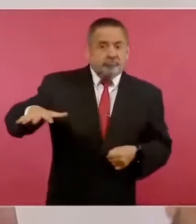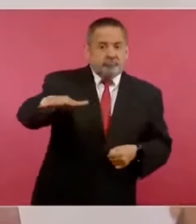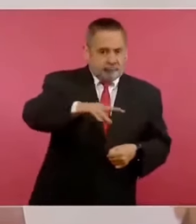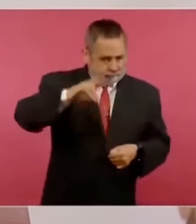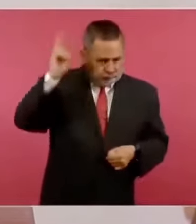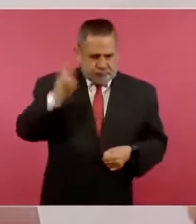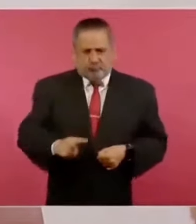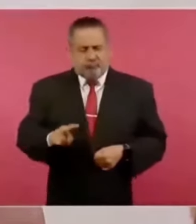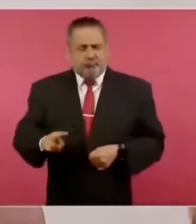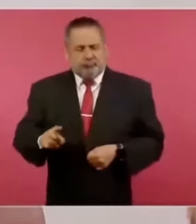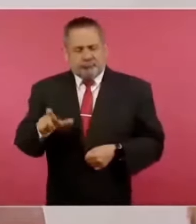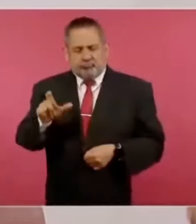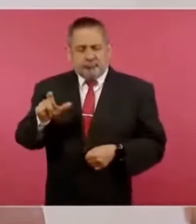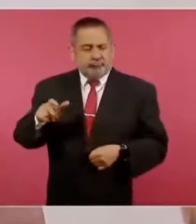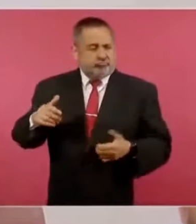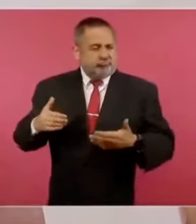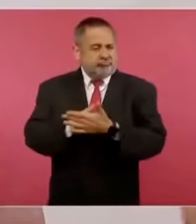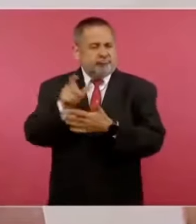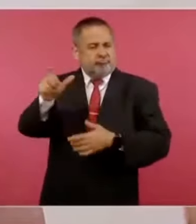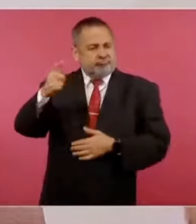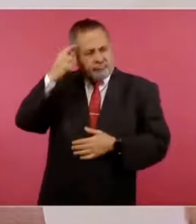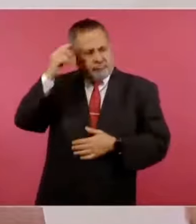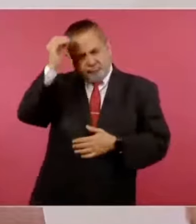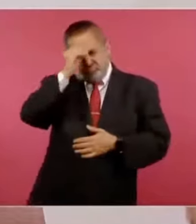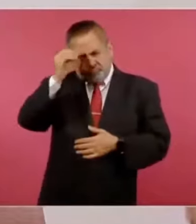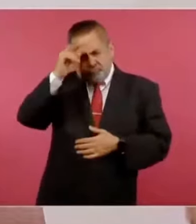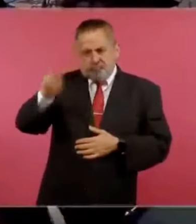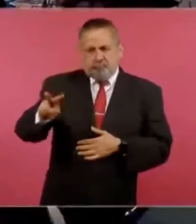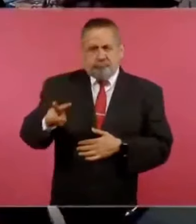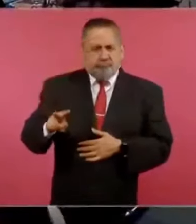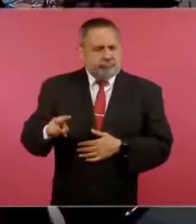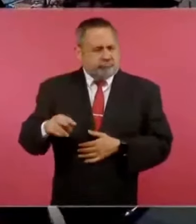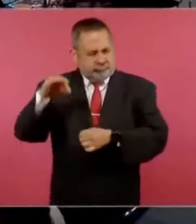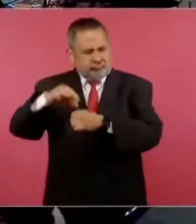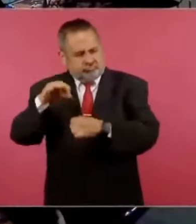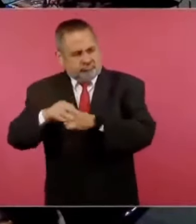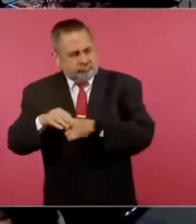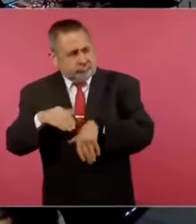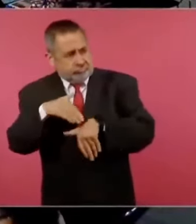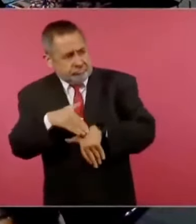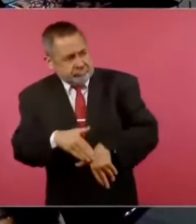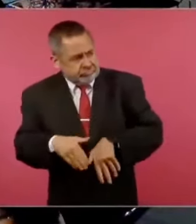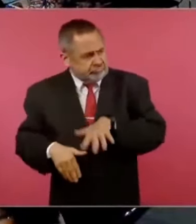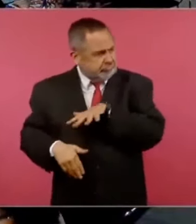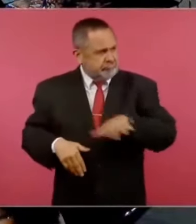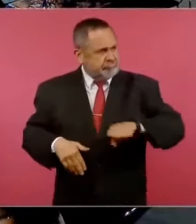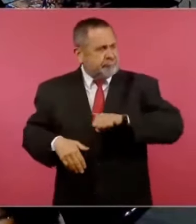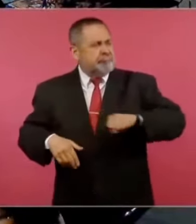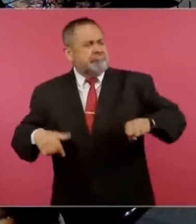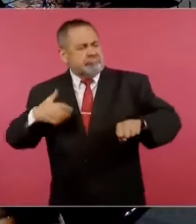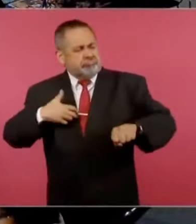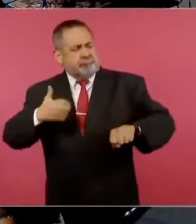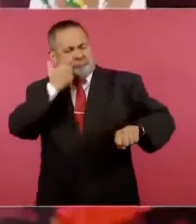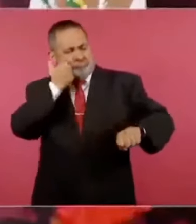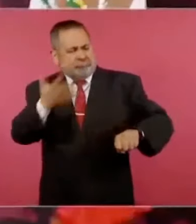no ciudadanos imaginarios. La gente no se deja manipular.